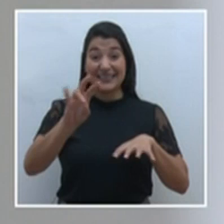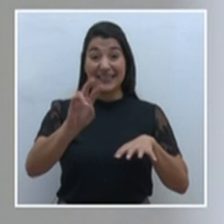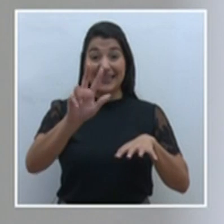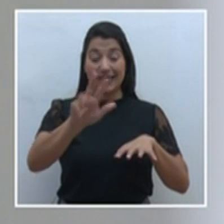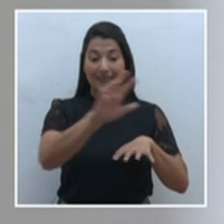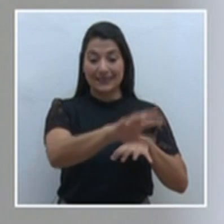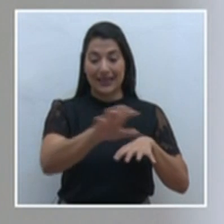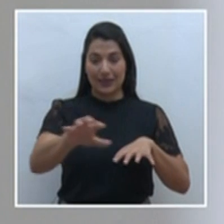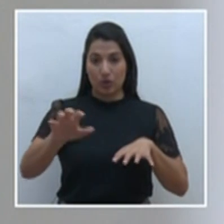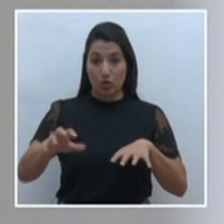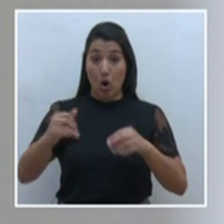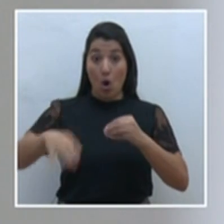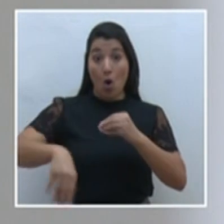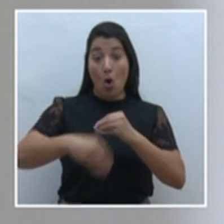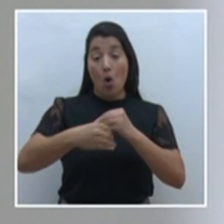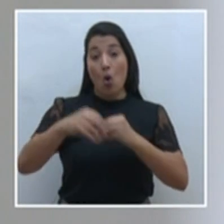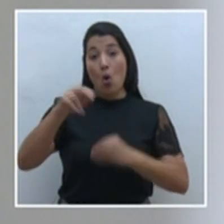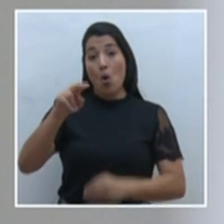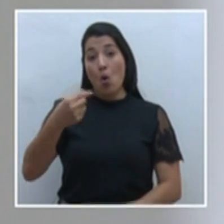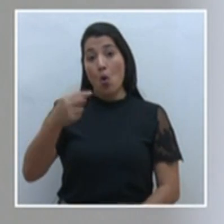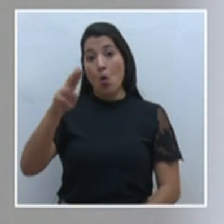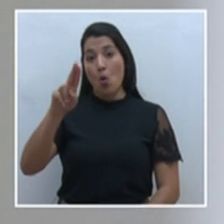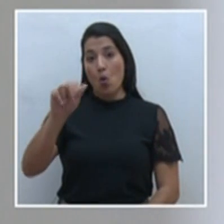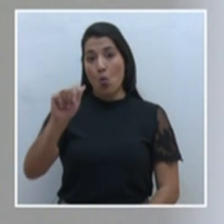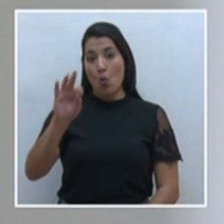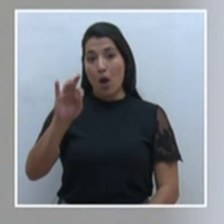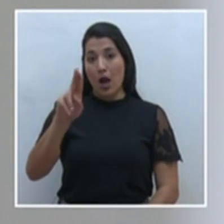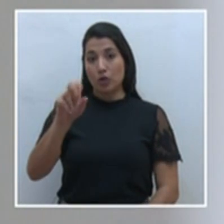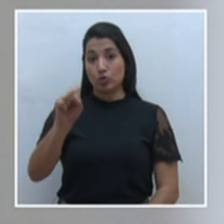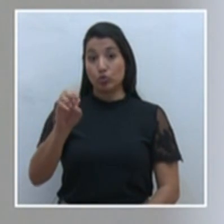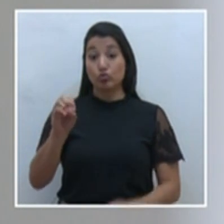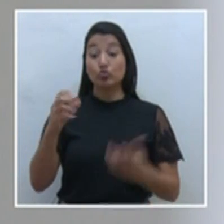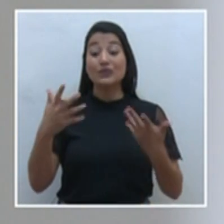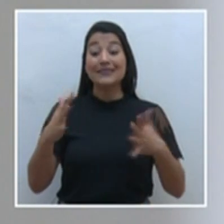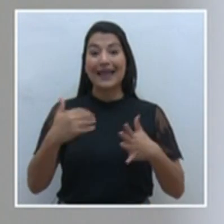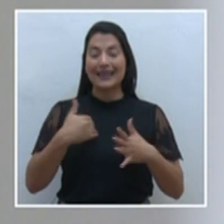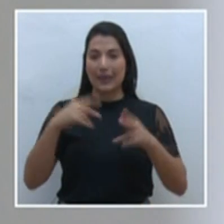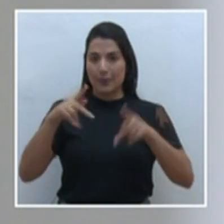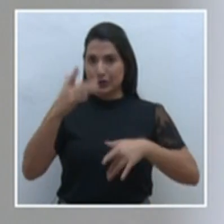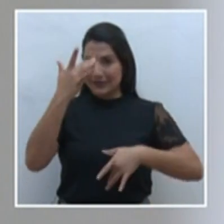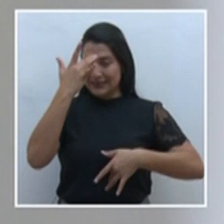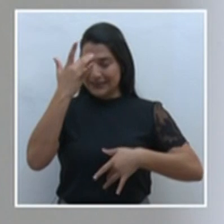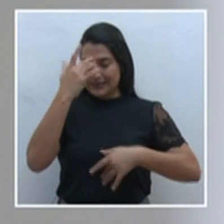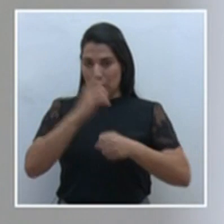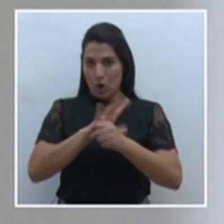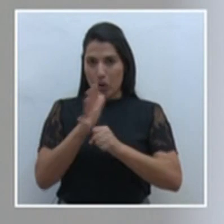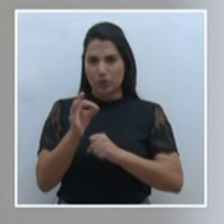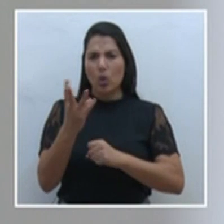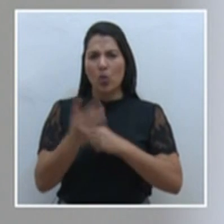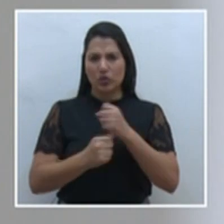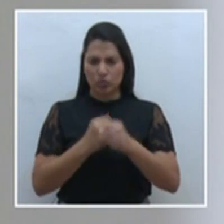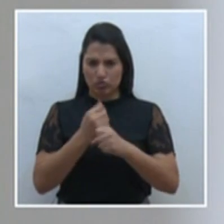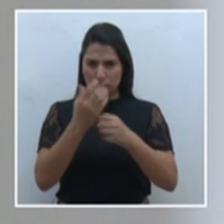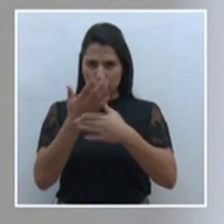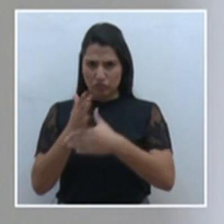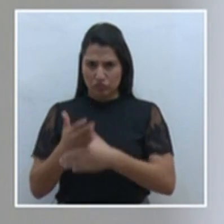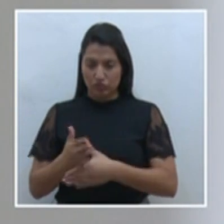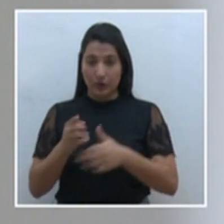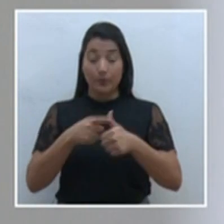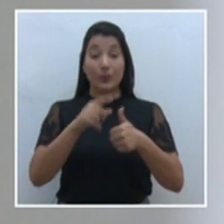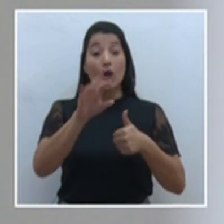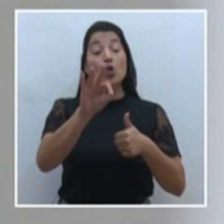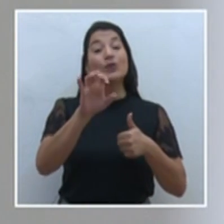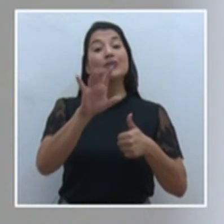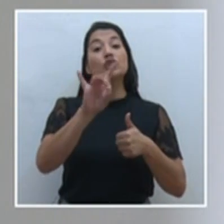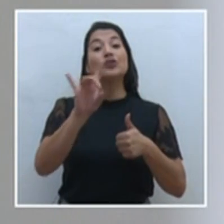Guatuso a la lista de cantones que tienen casos positivos por COVID-19. Por edad, la distribución corresponde con